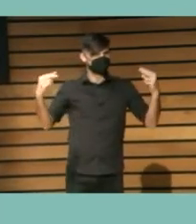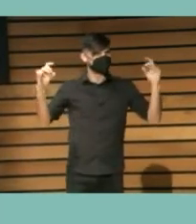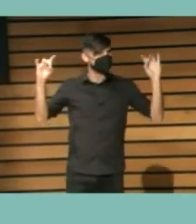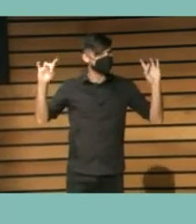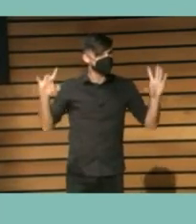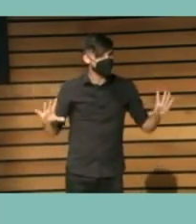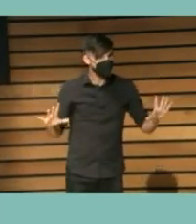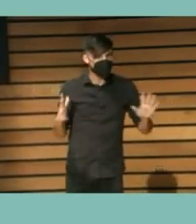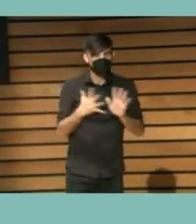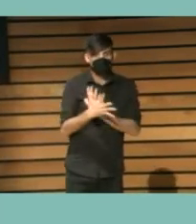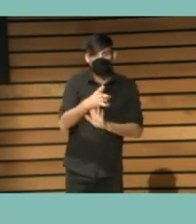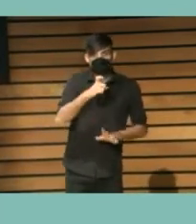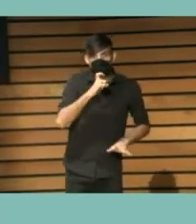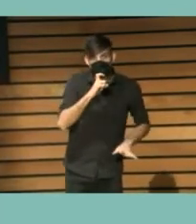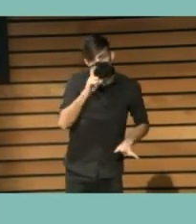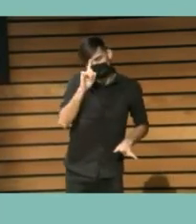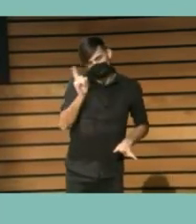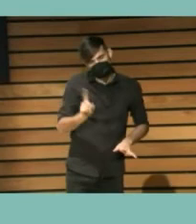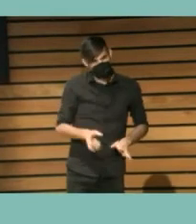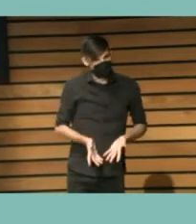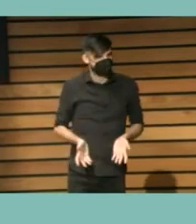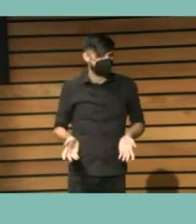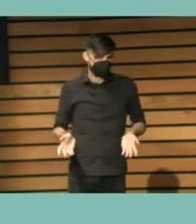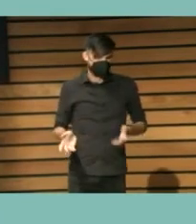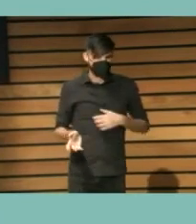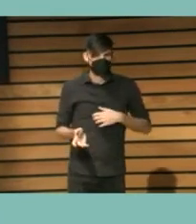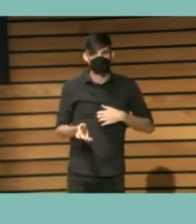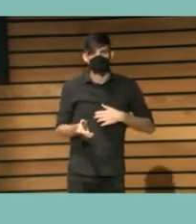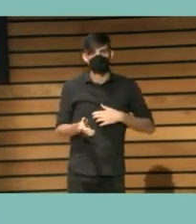cómo, ¿eh? Pero creo